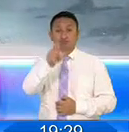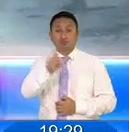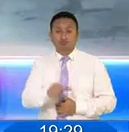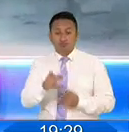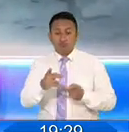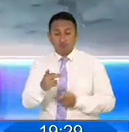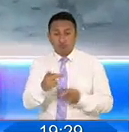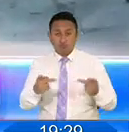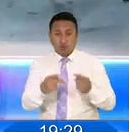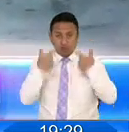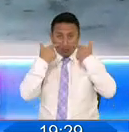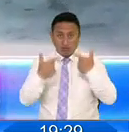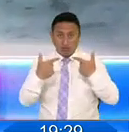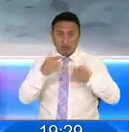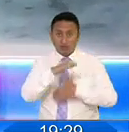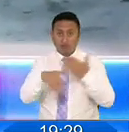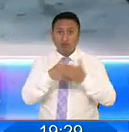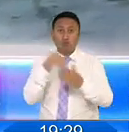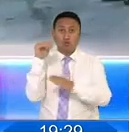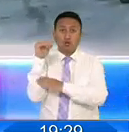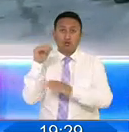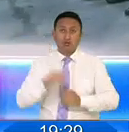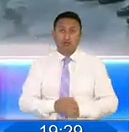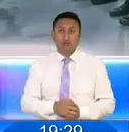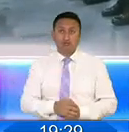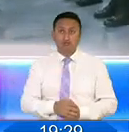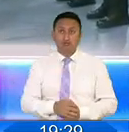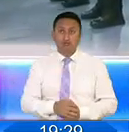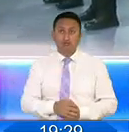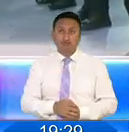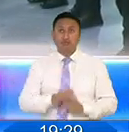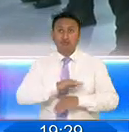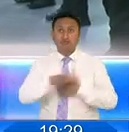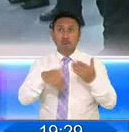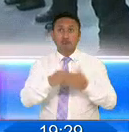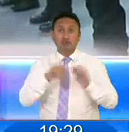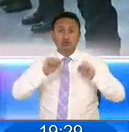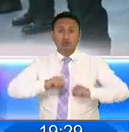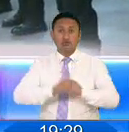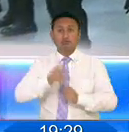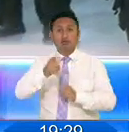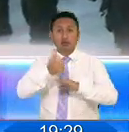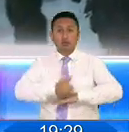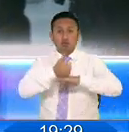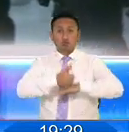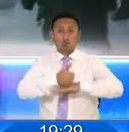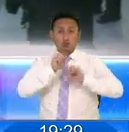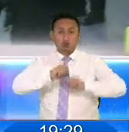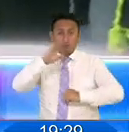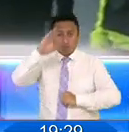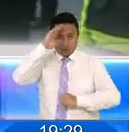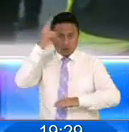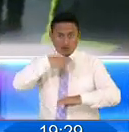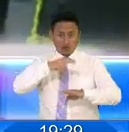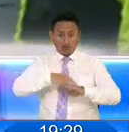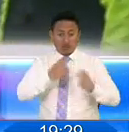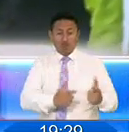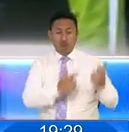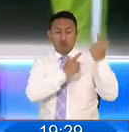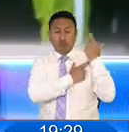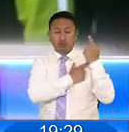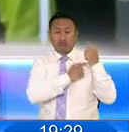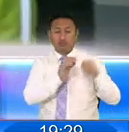checkpoints fijos y móviles a nivel nacional y todos están integrados por varias instituciones, Policía Nacional, Fuerzas